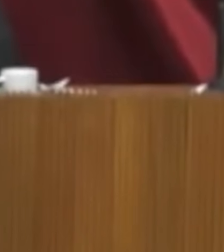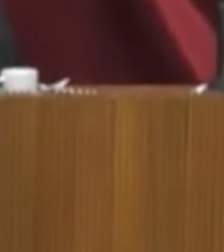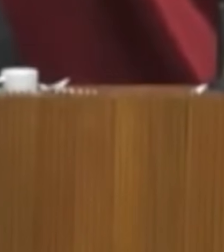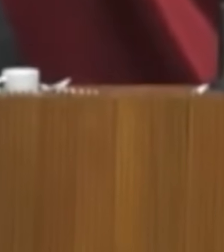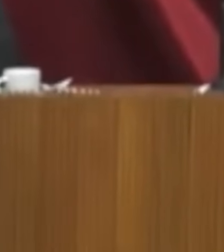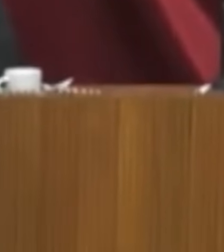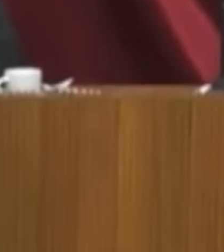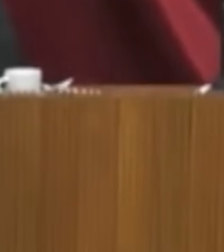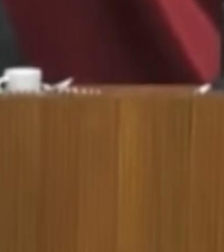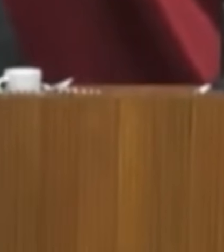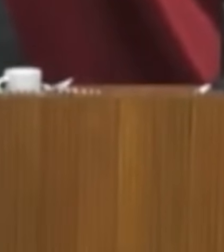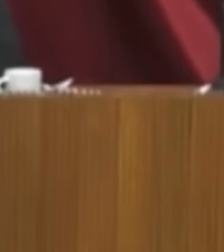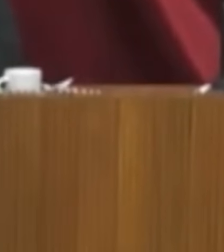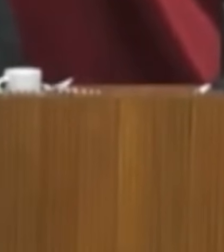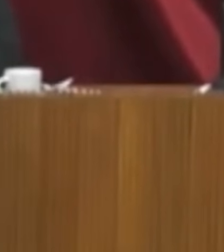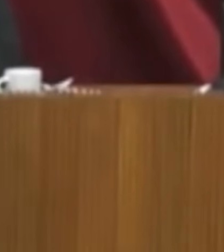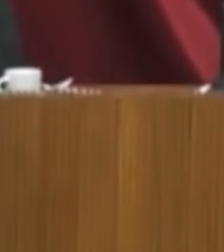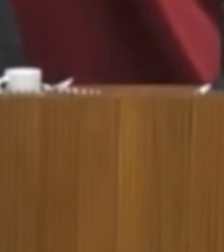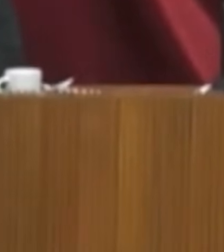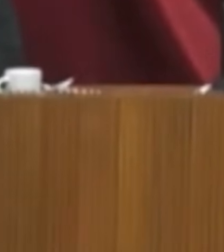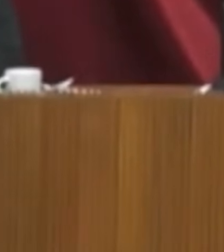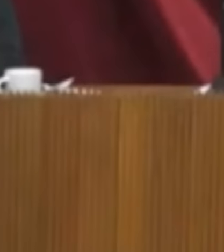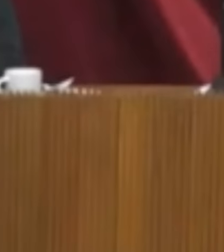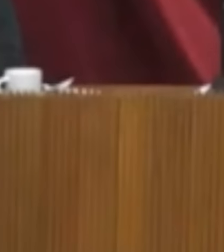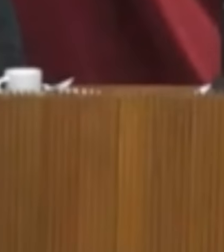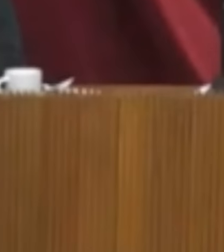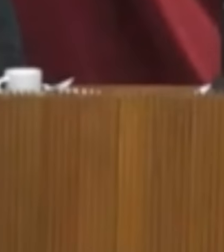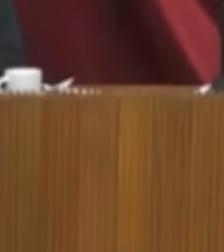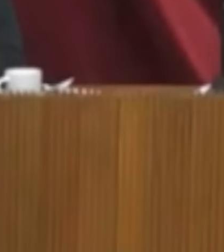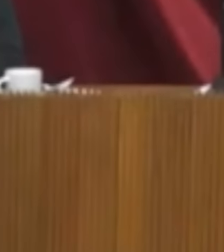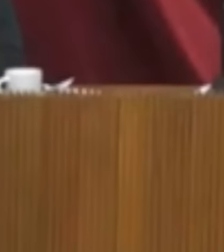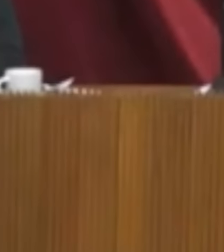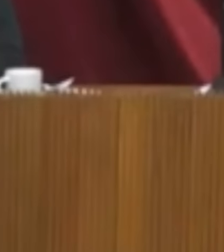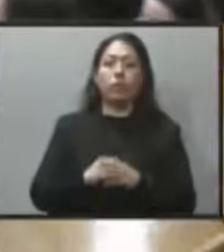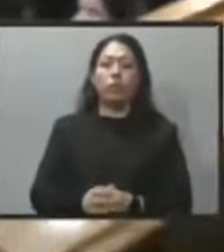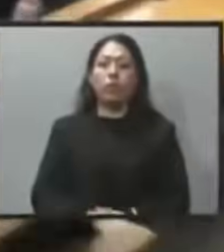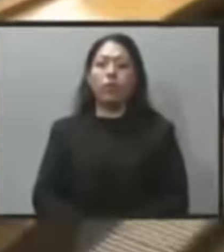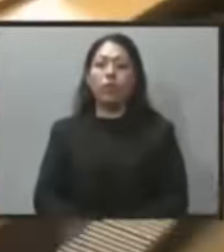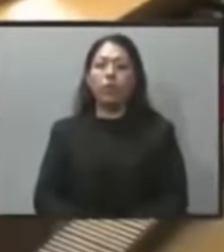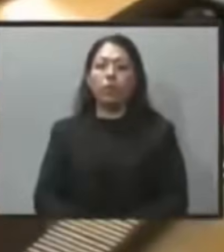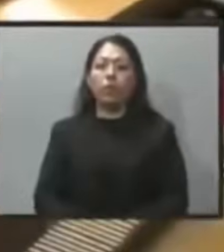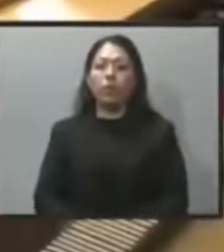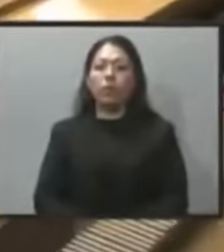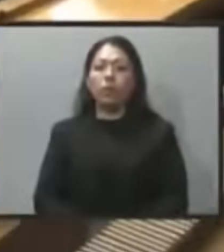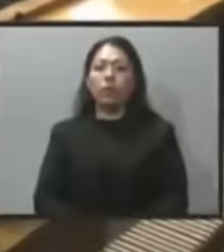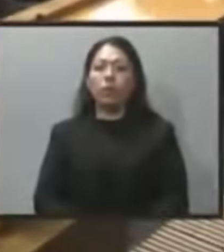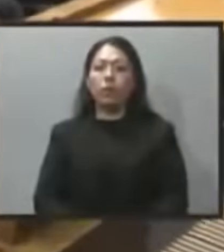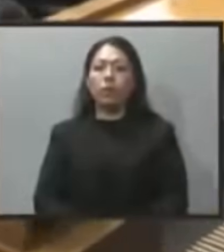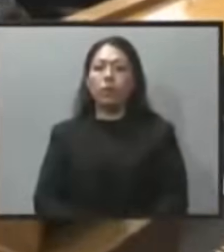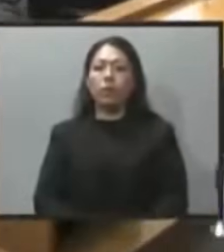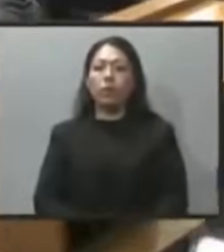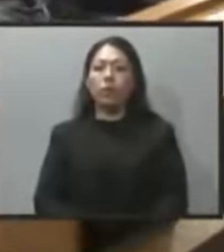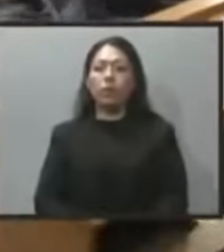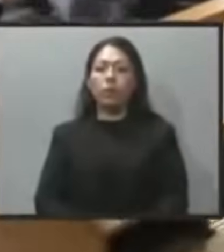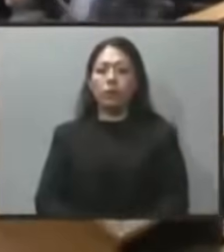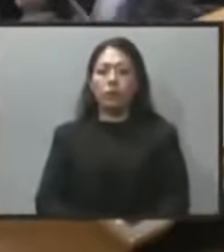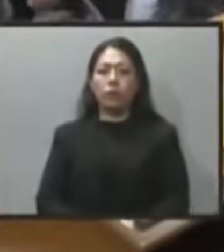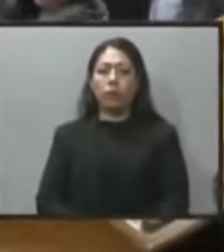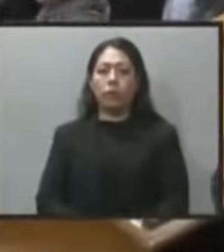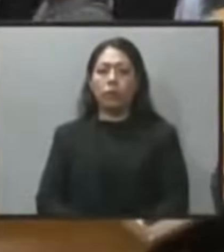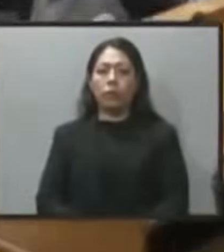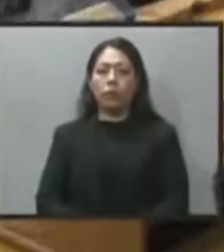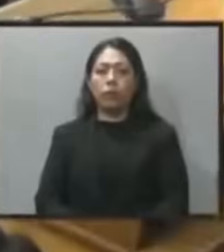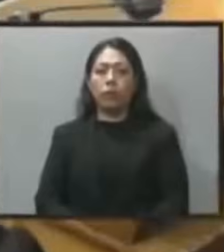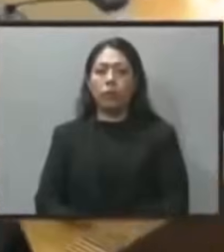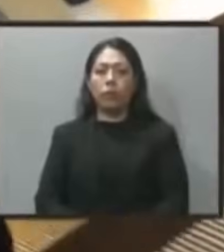indica que se le concede a Navarro una suspensión para que las policías adscritas a municipalidades gobernadas por el PRI y el PAN se abstengan de